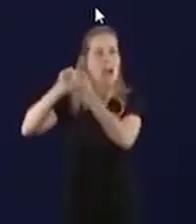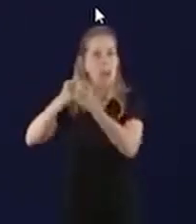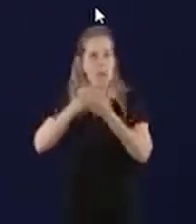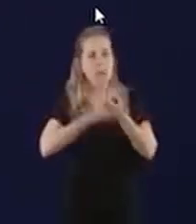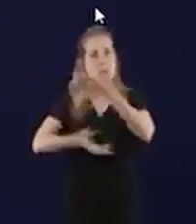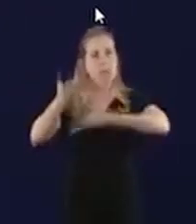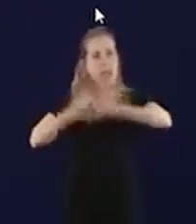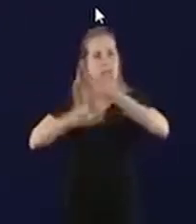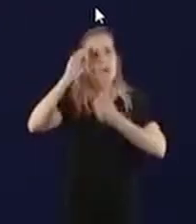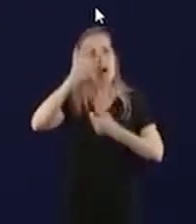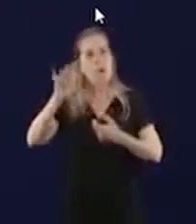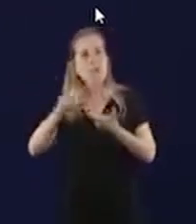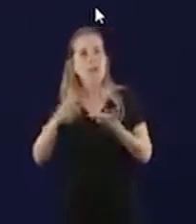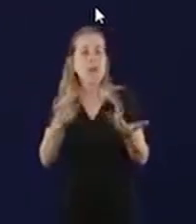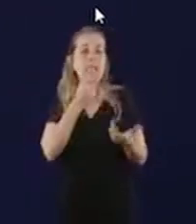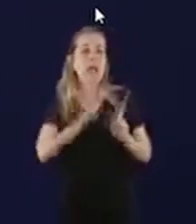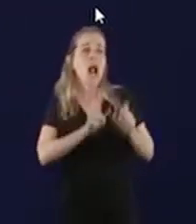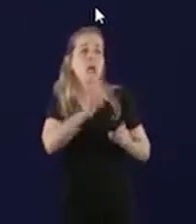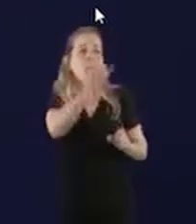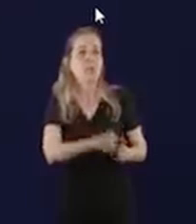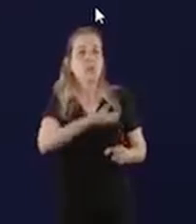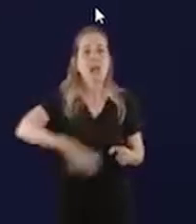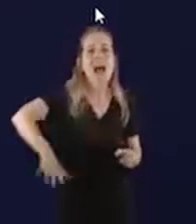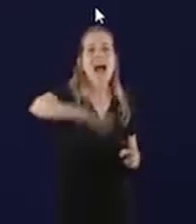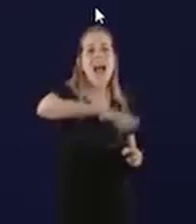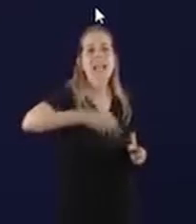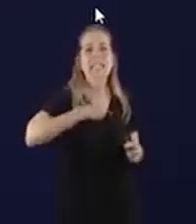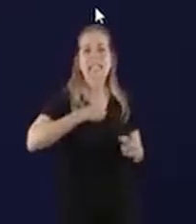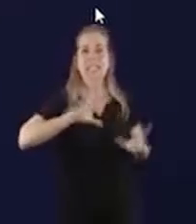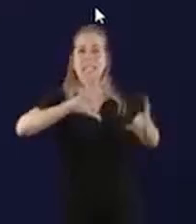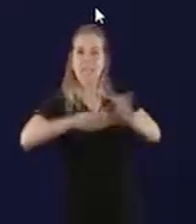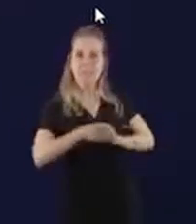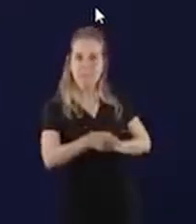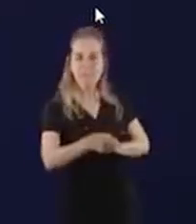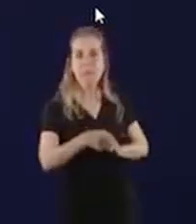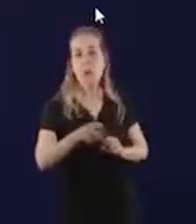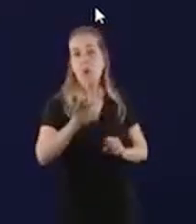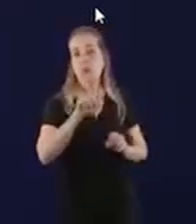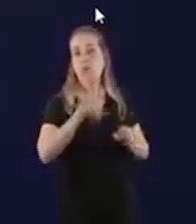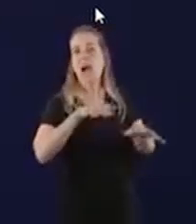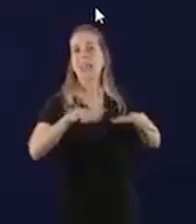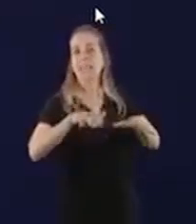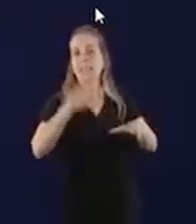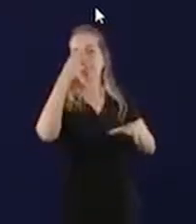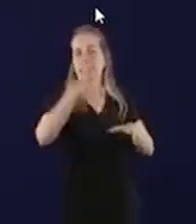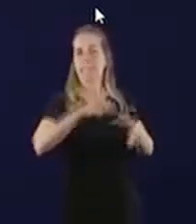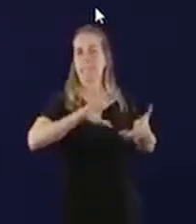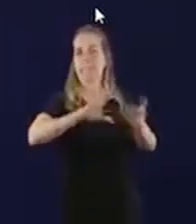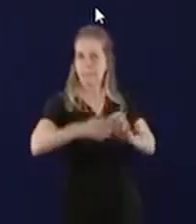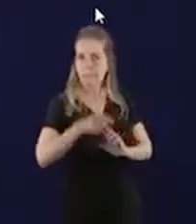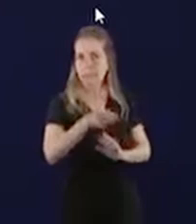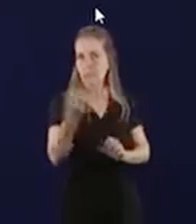Y Quienes se vean afectados o crean que sus provincias están afectadas por supuesto que eh seran parte del del diálogo y la